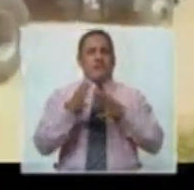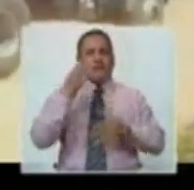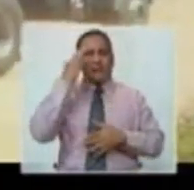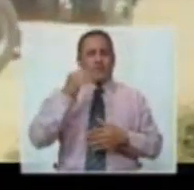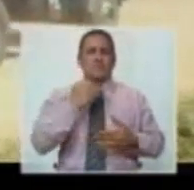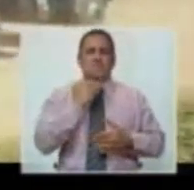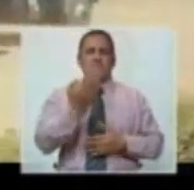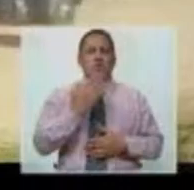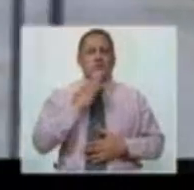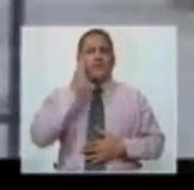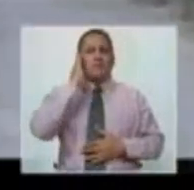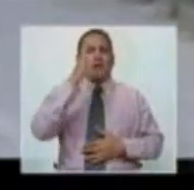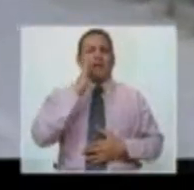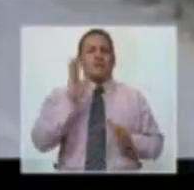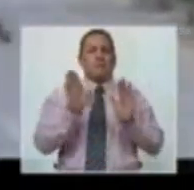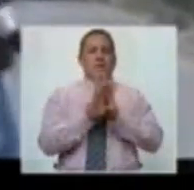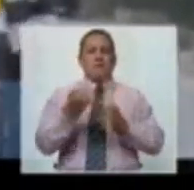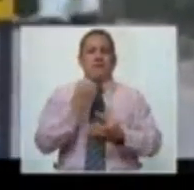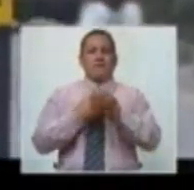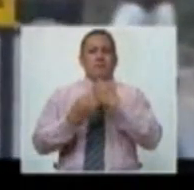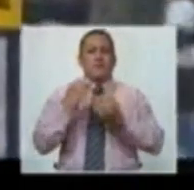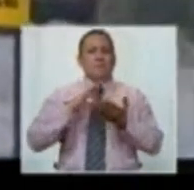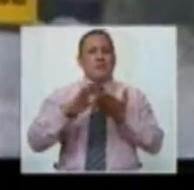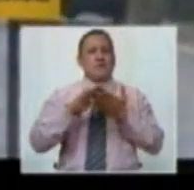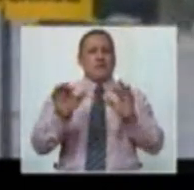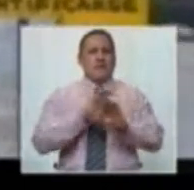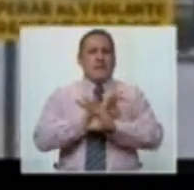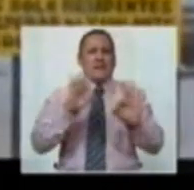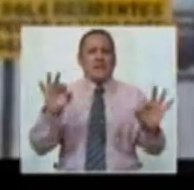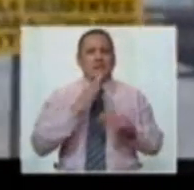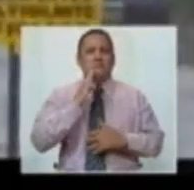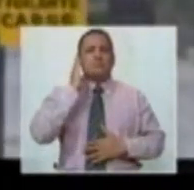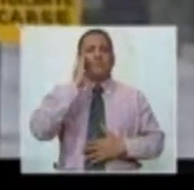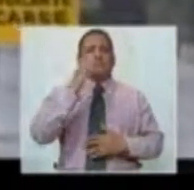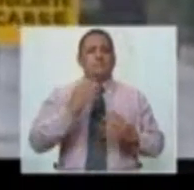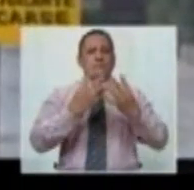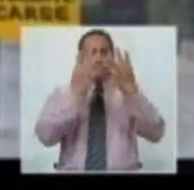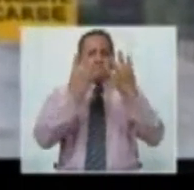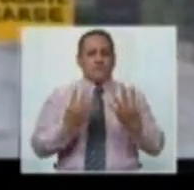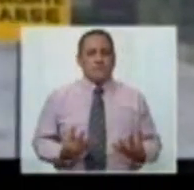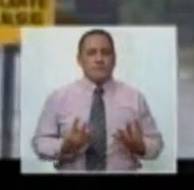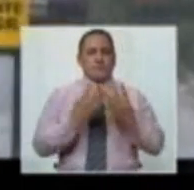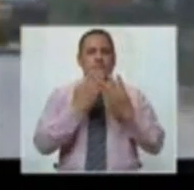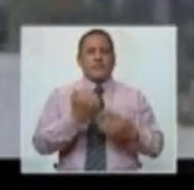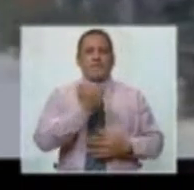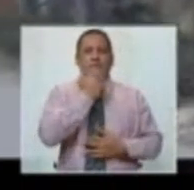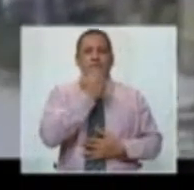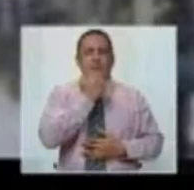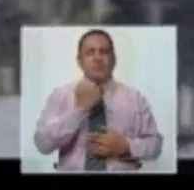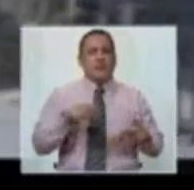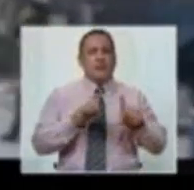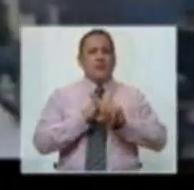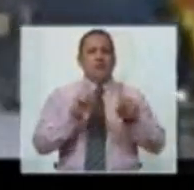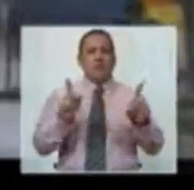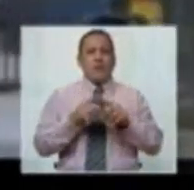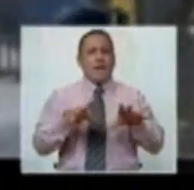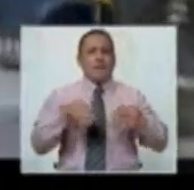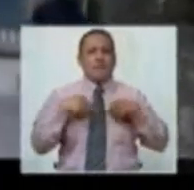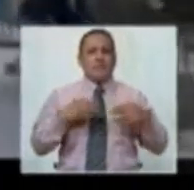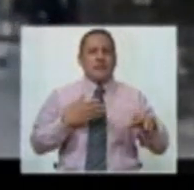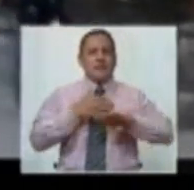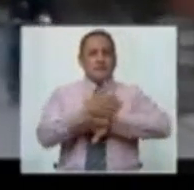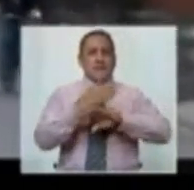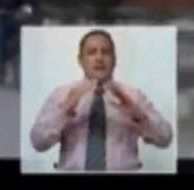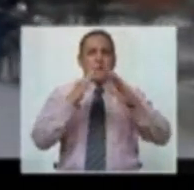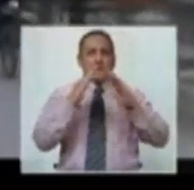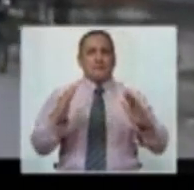estimado, sin mayor coordinación, información o autorización, la instalación de una puerta metálica que impedía el libre